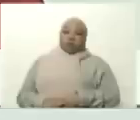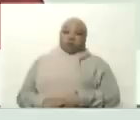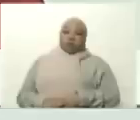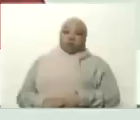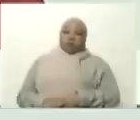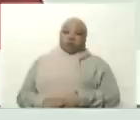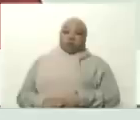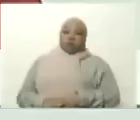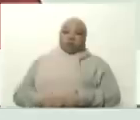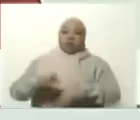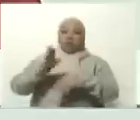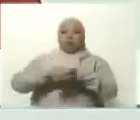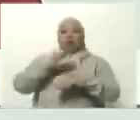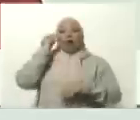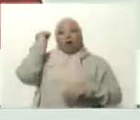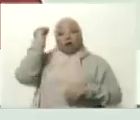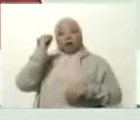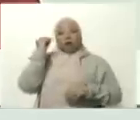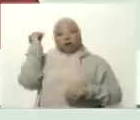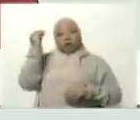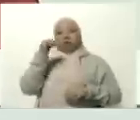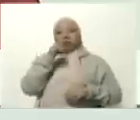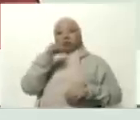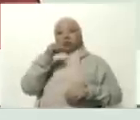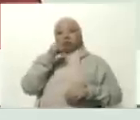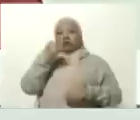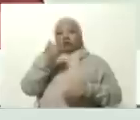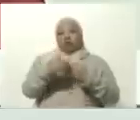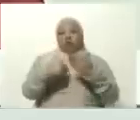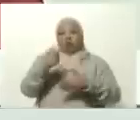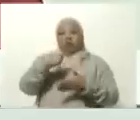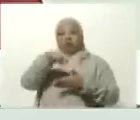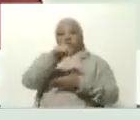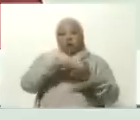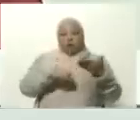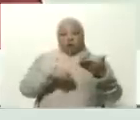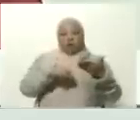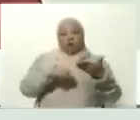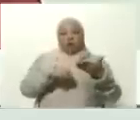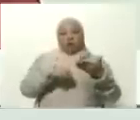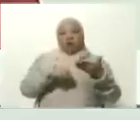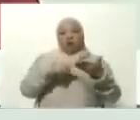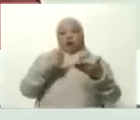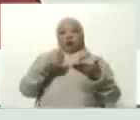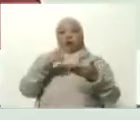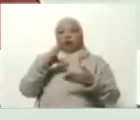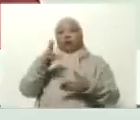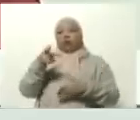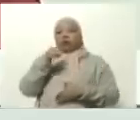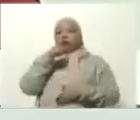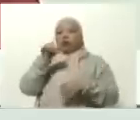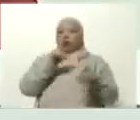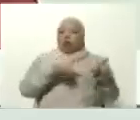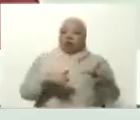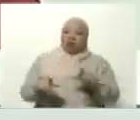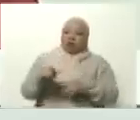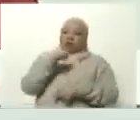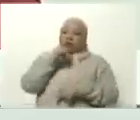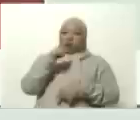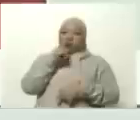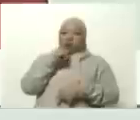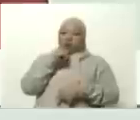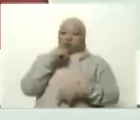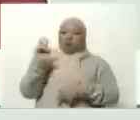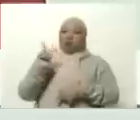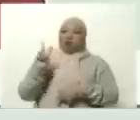Porque pensar que porque se firmó un contrato con Chevron, todo está listo, que levantaron las sanciones, eso no